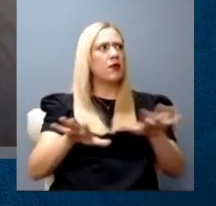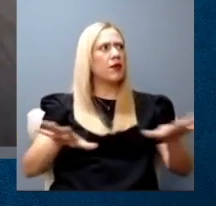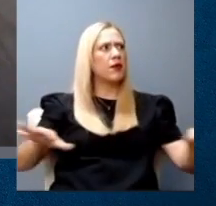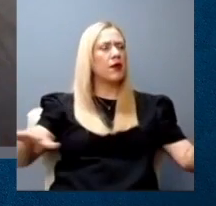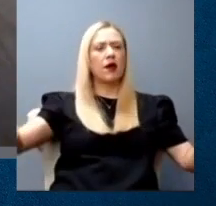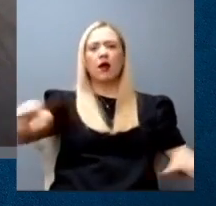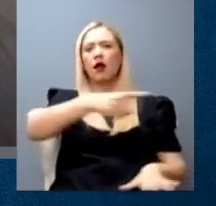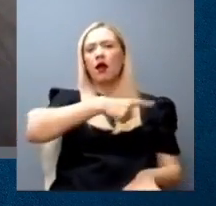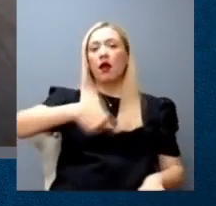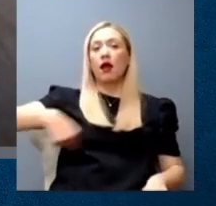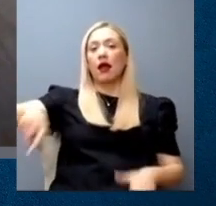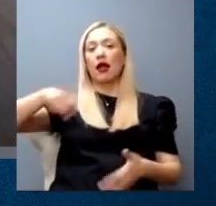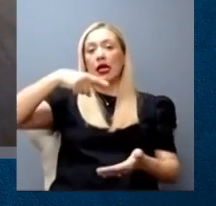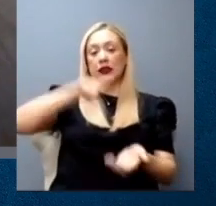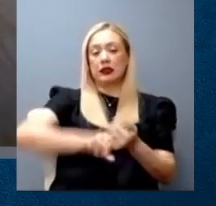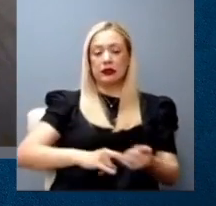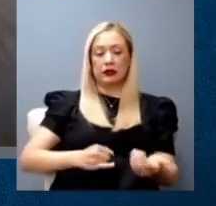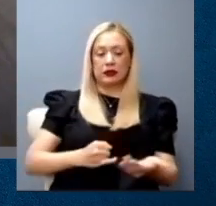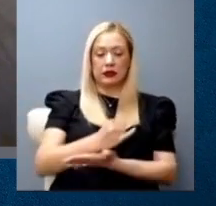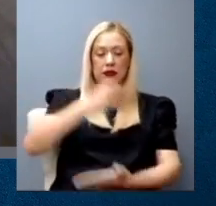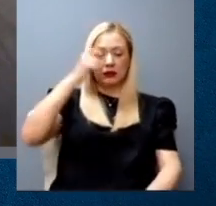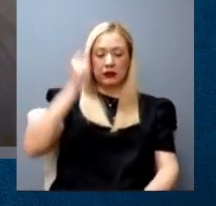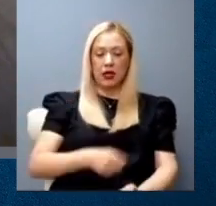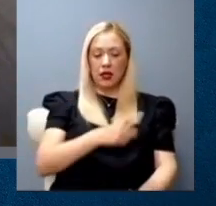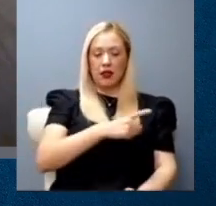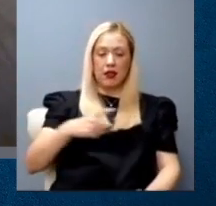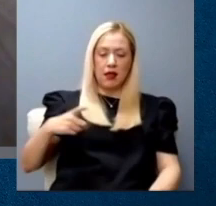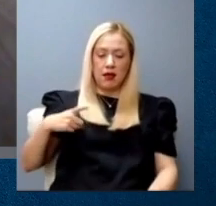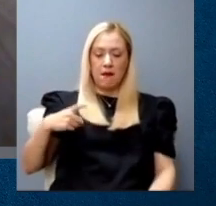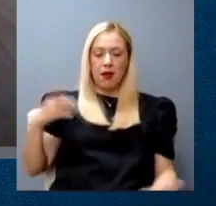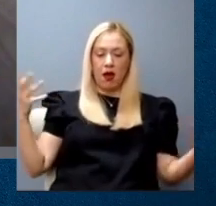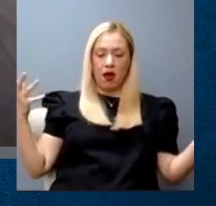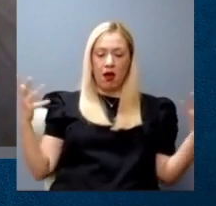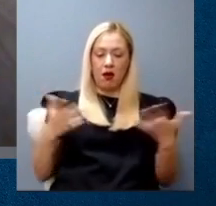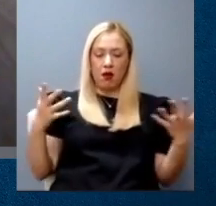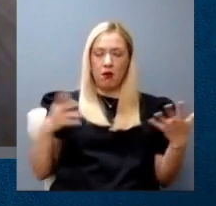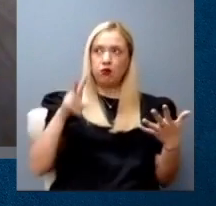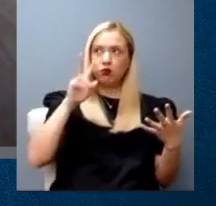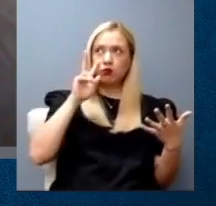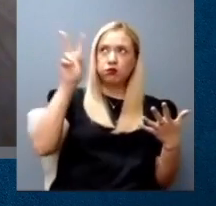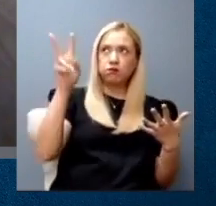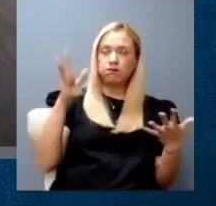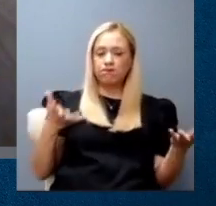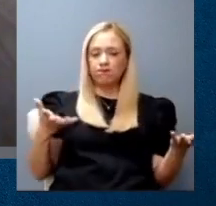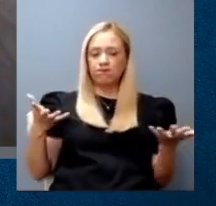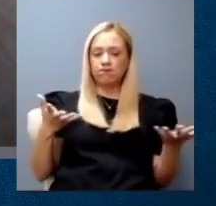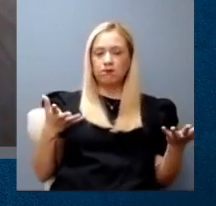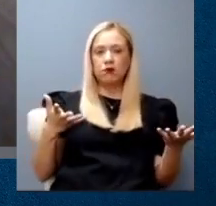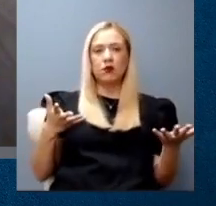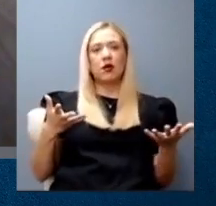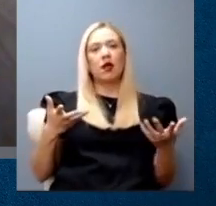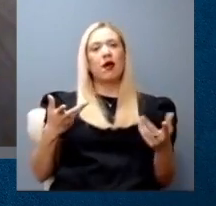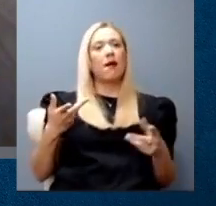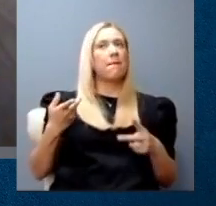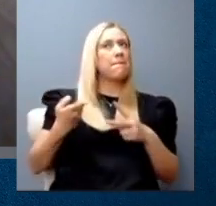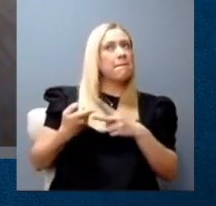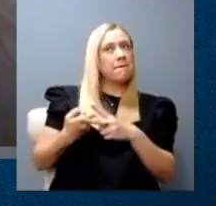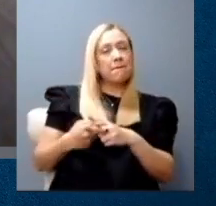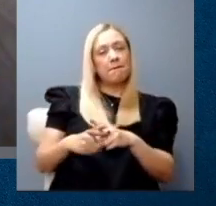decisiones que a nivel interno debe tomar, ¿no? Entonces, en un principio se consideró pues